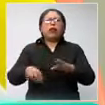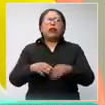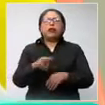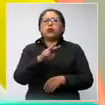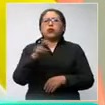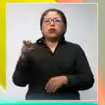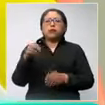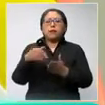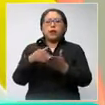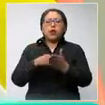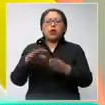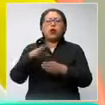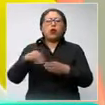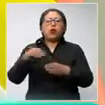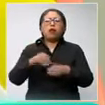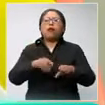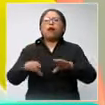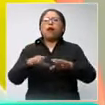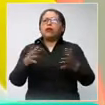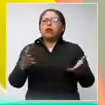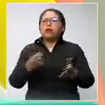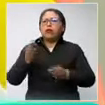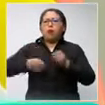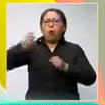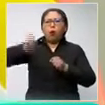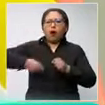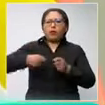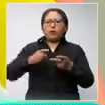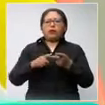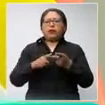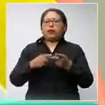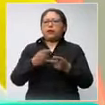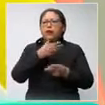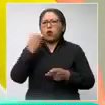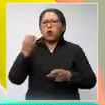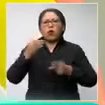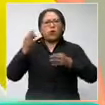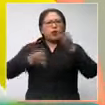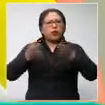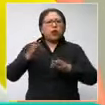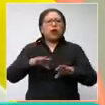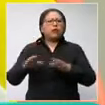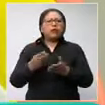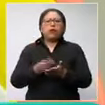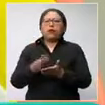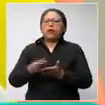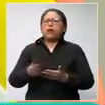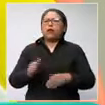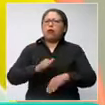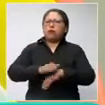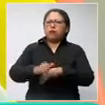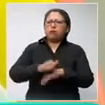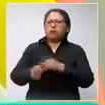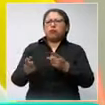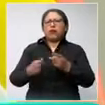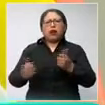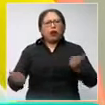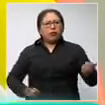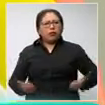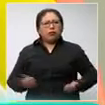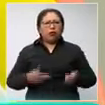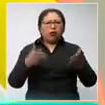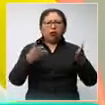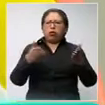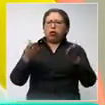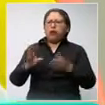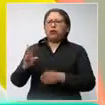200 millones de dólares. Si se gastan en jueces, si se gastan en mejorar la justicia o se gastan en asesores, en temas administrativos que